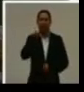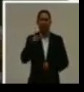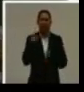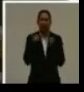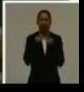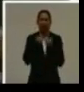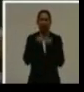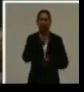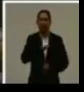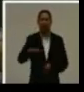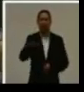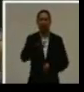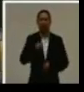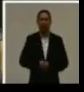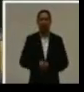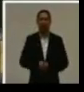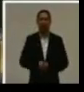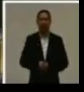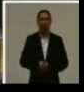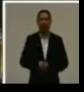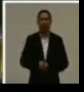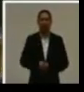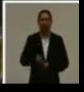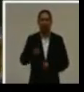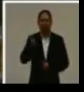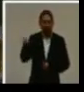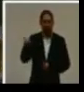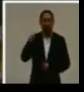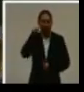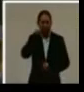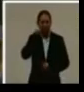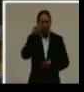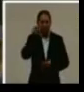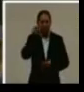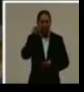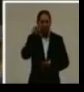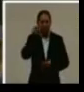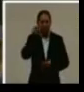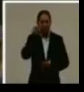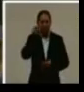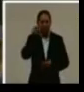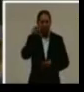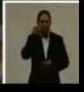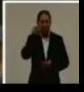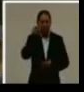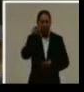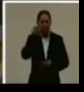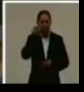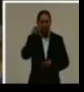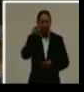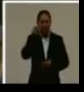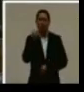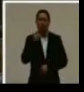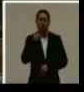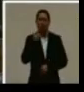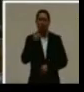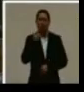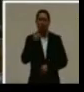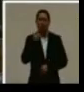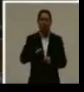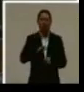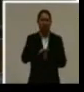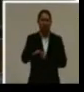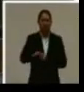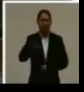iguales. Yo soy un activista pro género, lo he dicho siempre. Vengo de una familia de 9 hermanos. De los